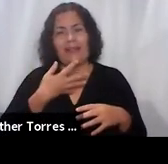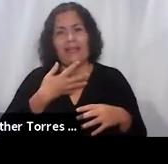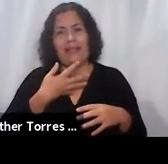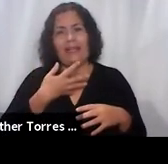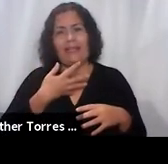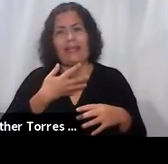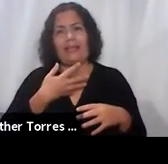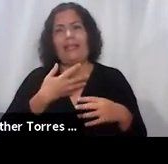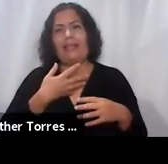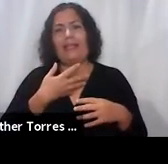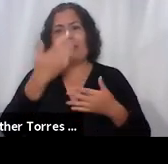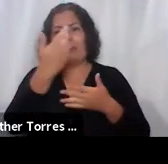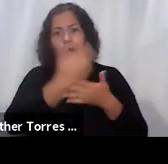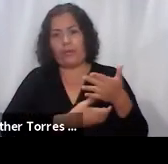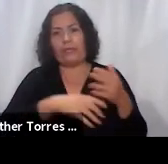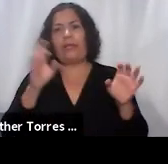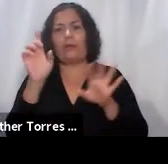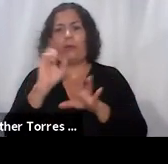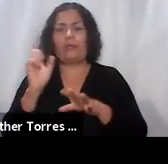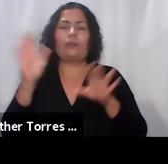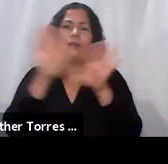La siguiente.